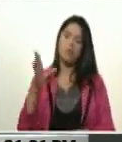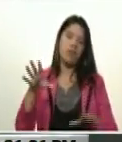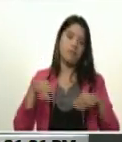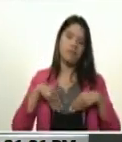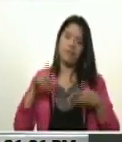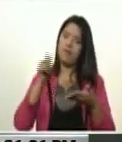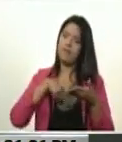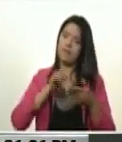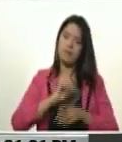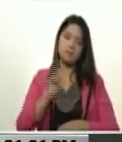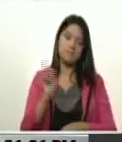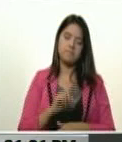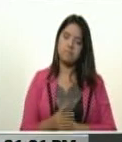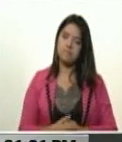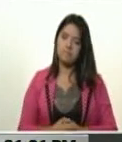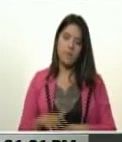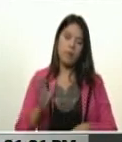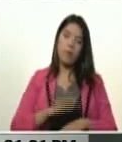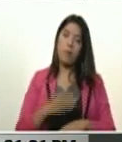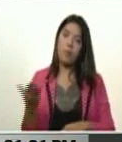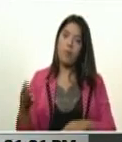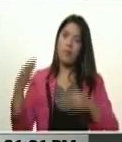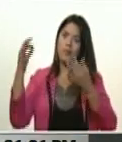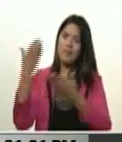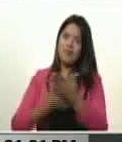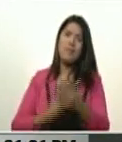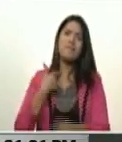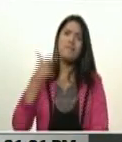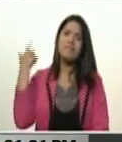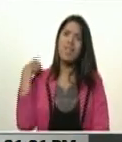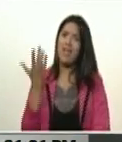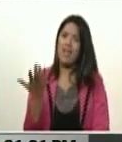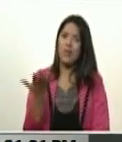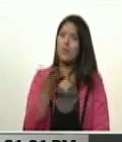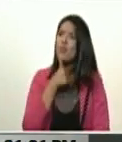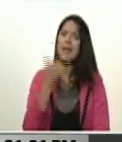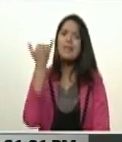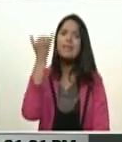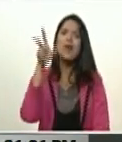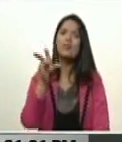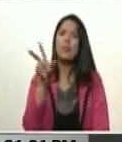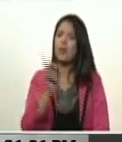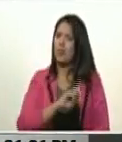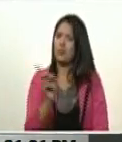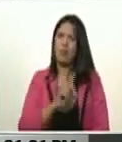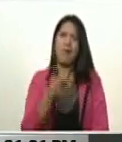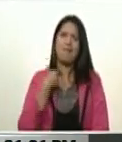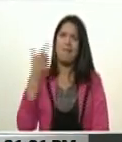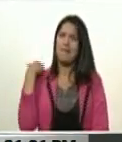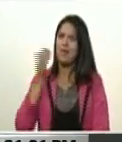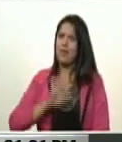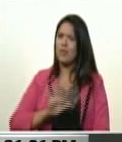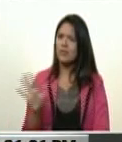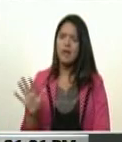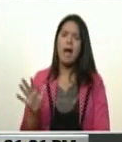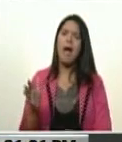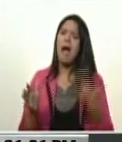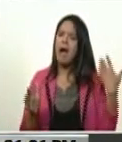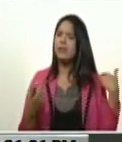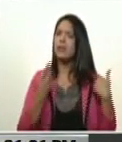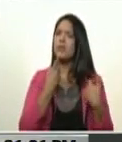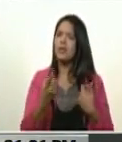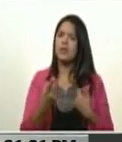documento, porque además es un documento viejo, no es ninguna posición nueva que estamos esgrimiendo. Eso lo dijimos ya